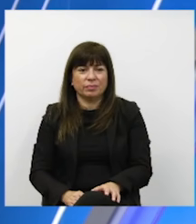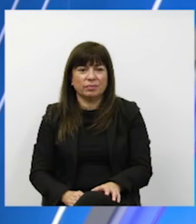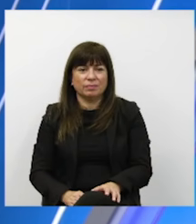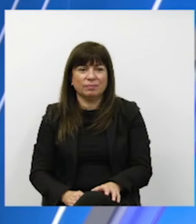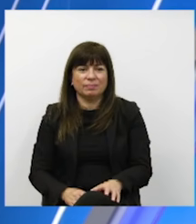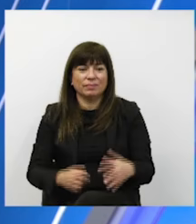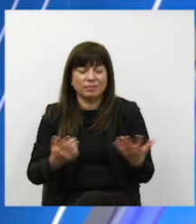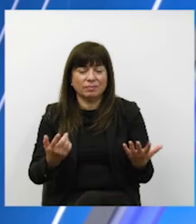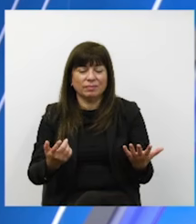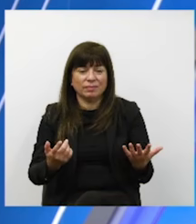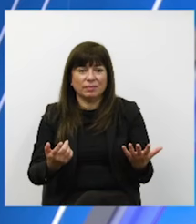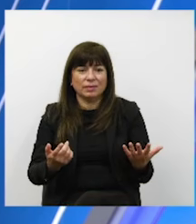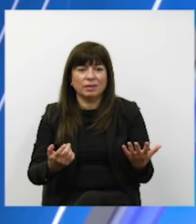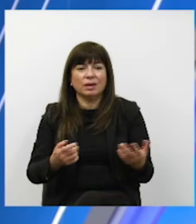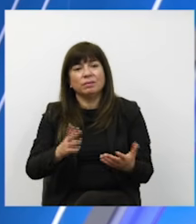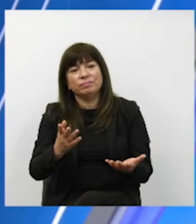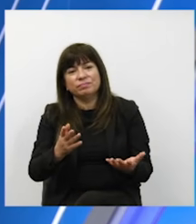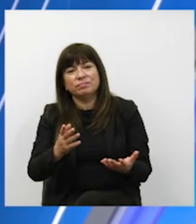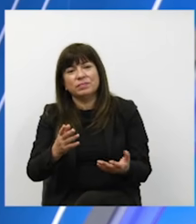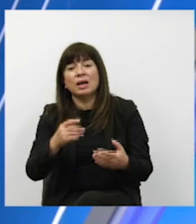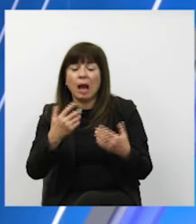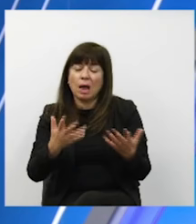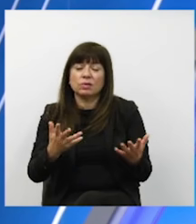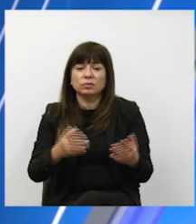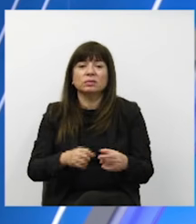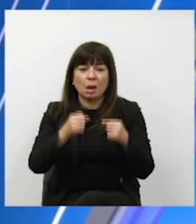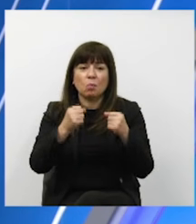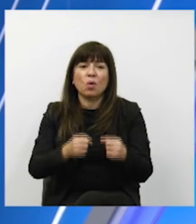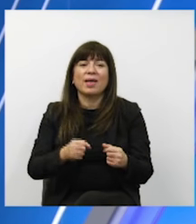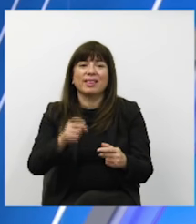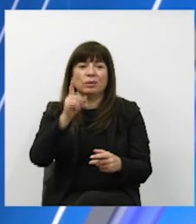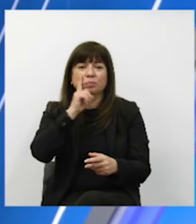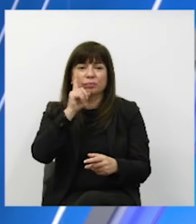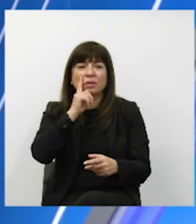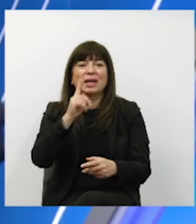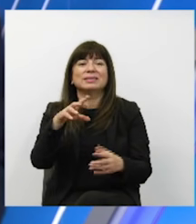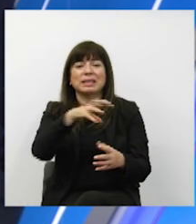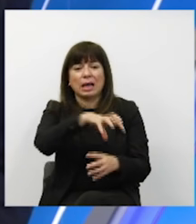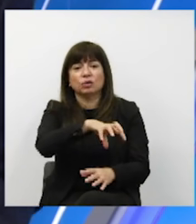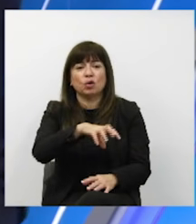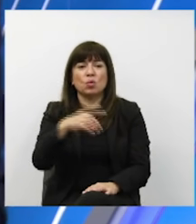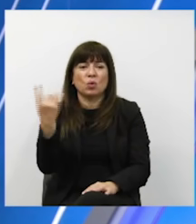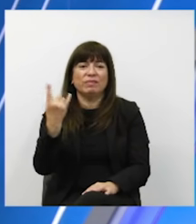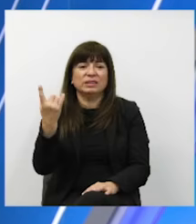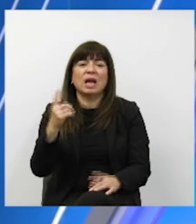fondo de tener un buen sistema universitario, pero yo veo que en Chile nos hemos olvidado completamente